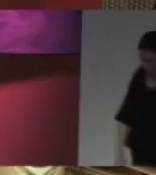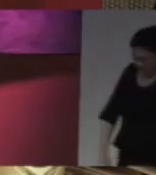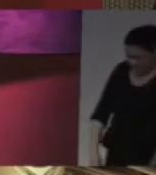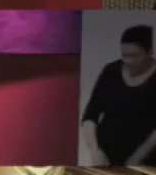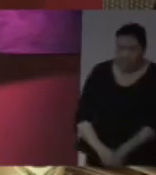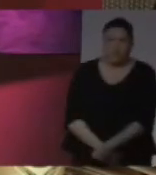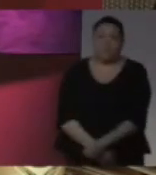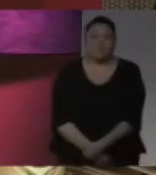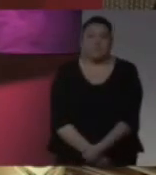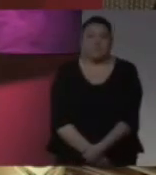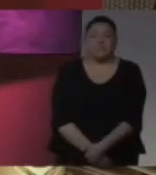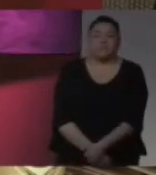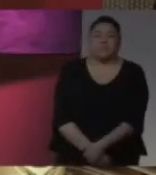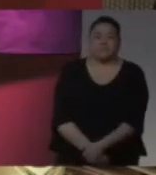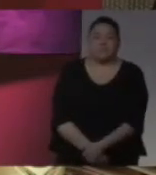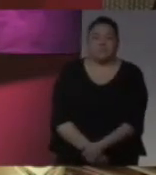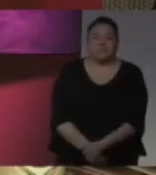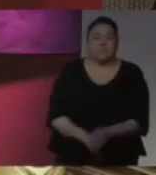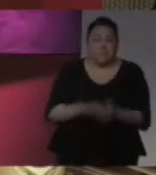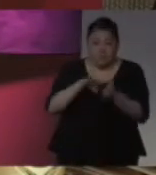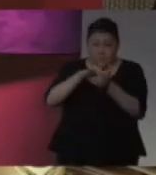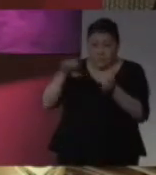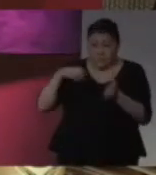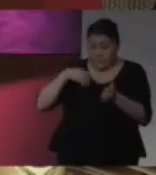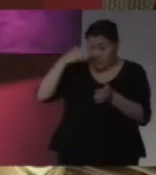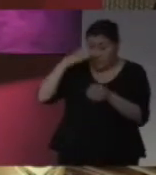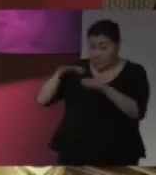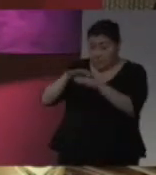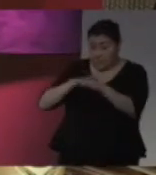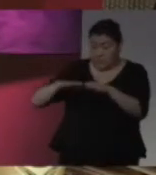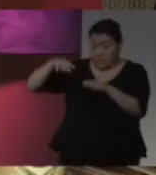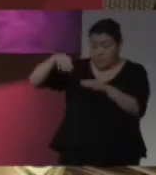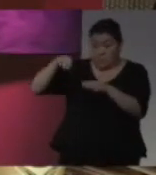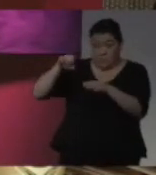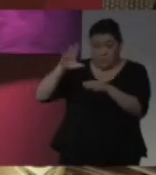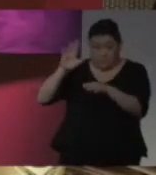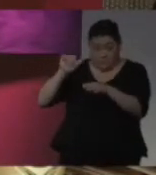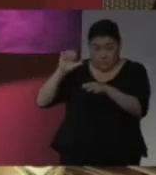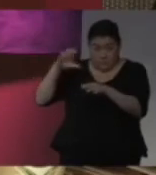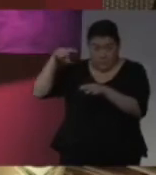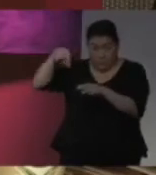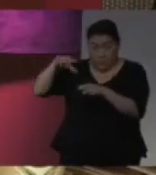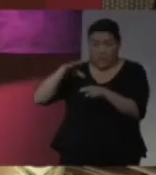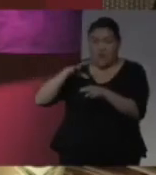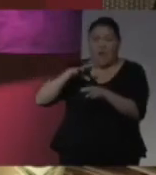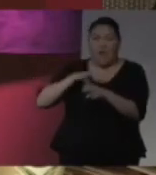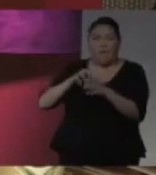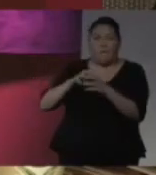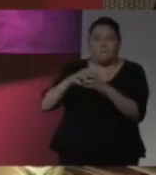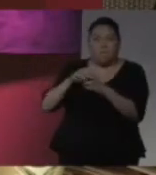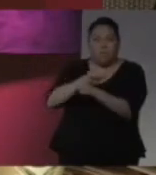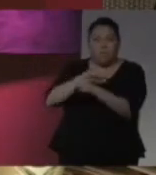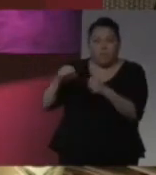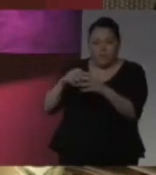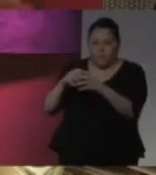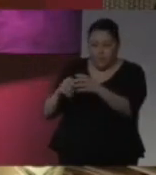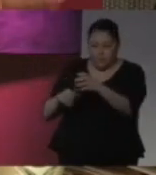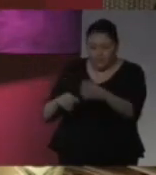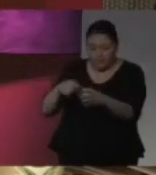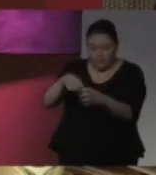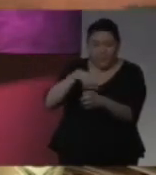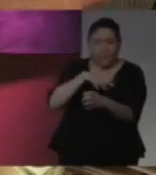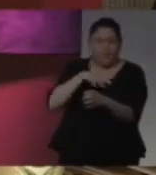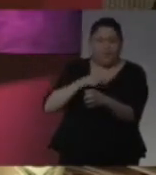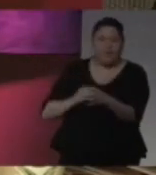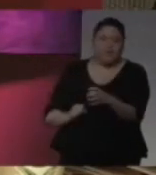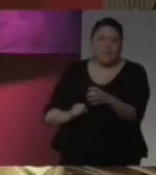de fragmentación que nunca explotó. ¿Qué sucede con eso? Quizás en el café te cuento, porque ya, digamos, ya fue el